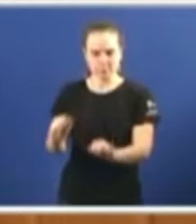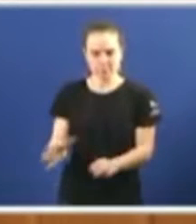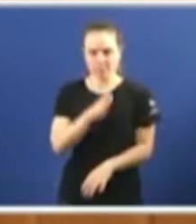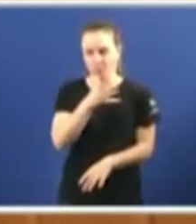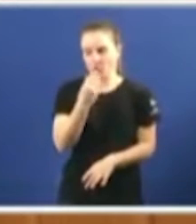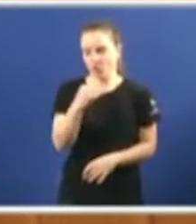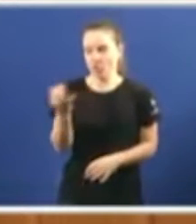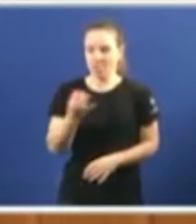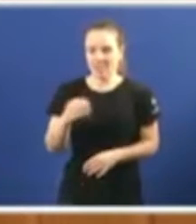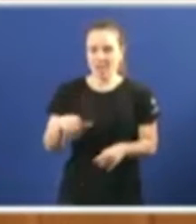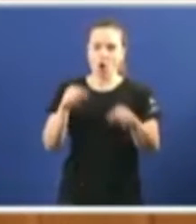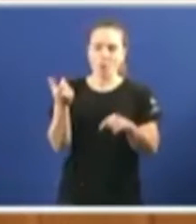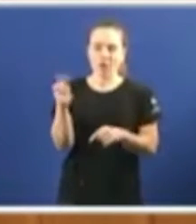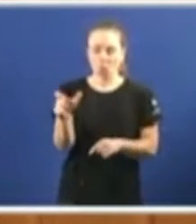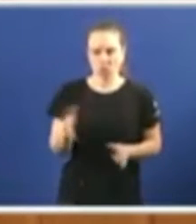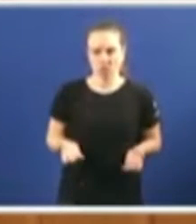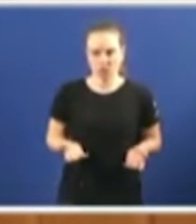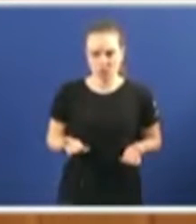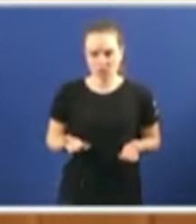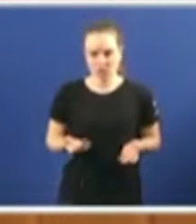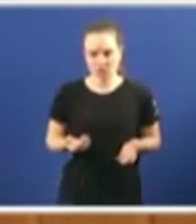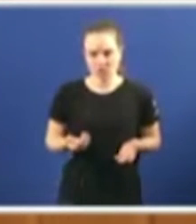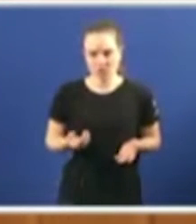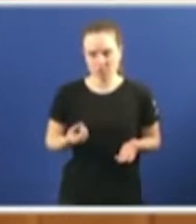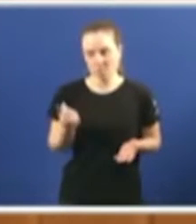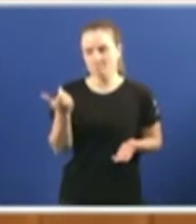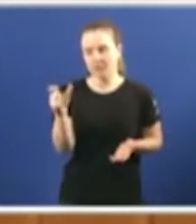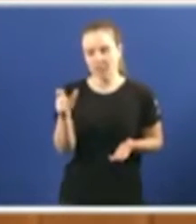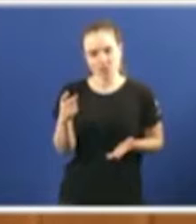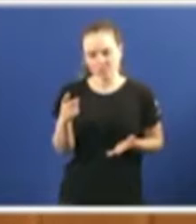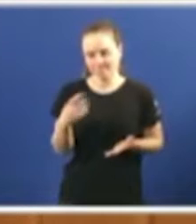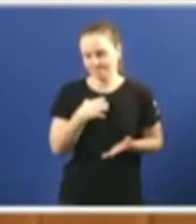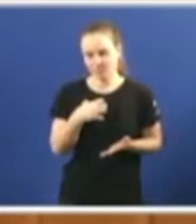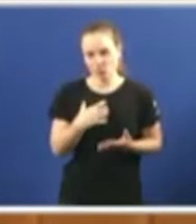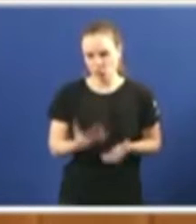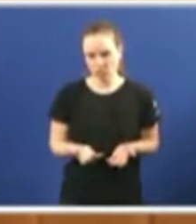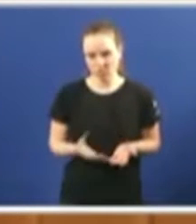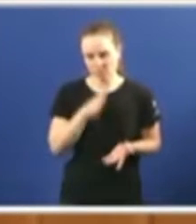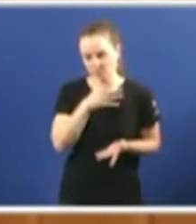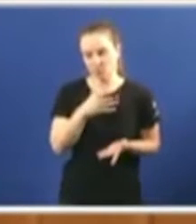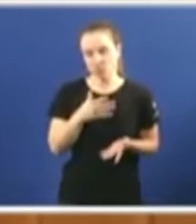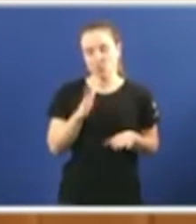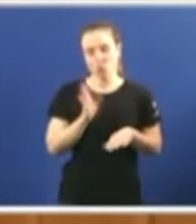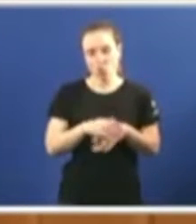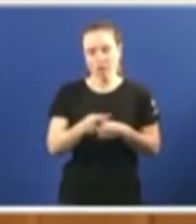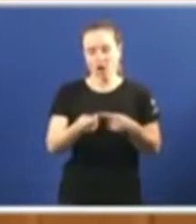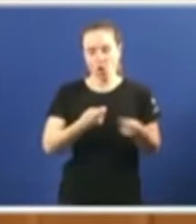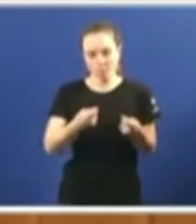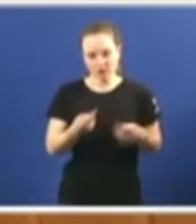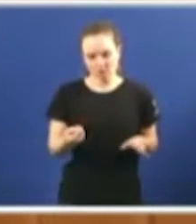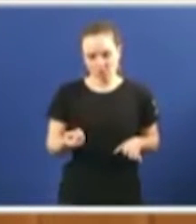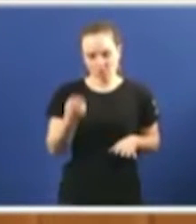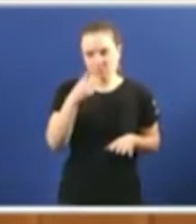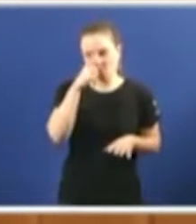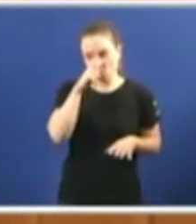cotas que estaría por encima do seu valor real, precisamente polo mercado especulativo, e lembremos o que pasa en Galicia coa